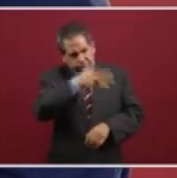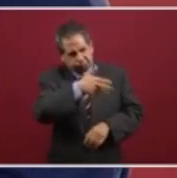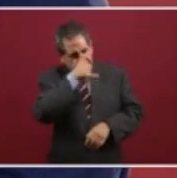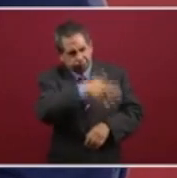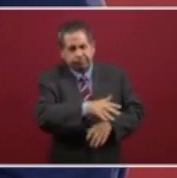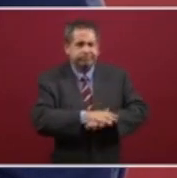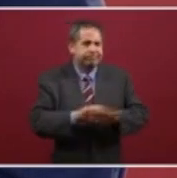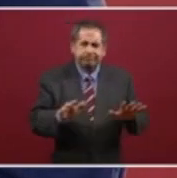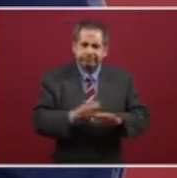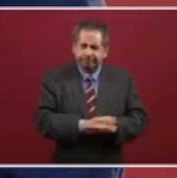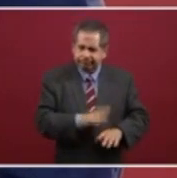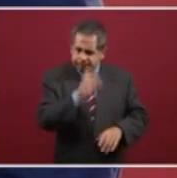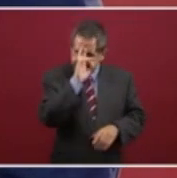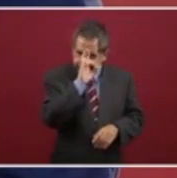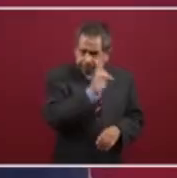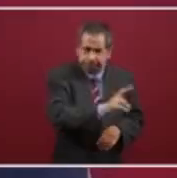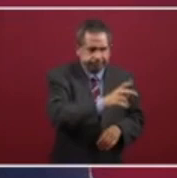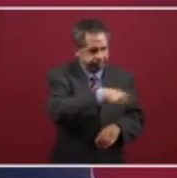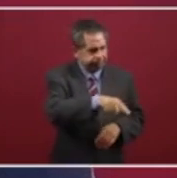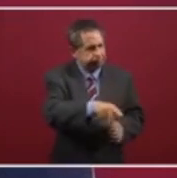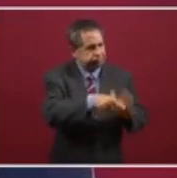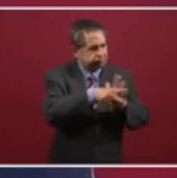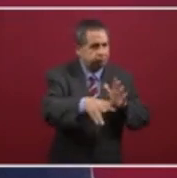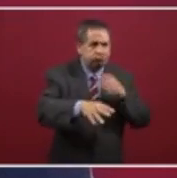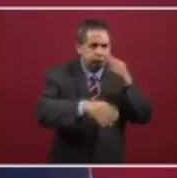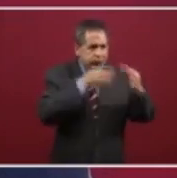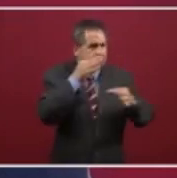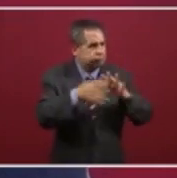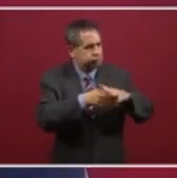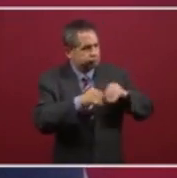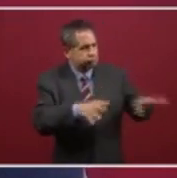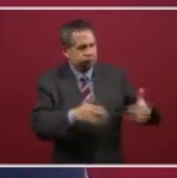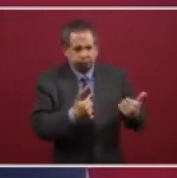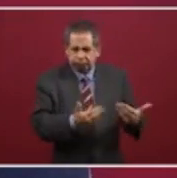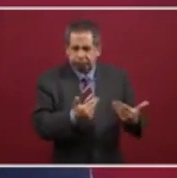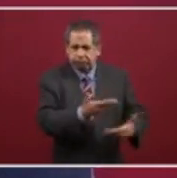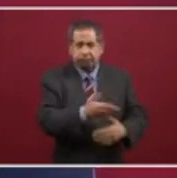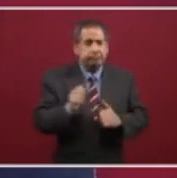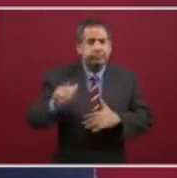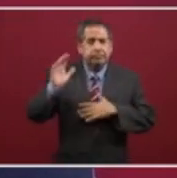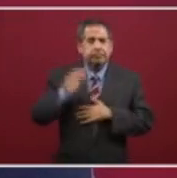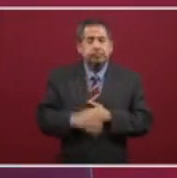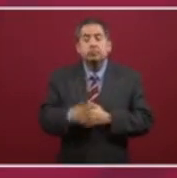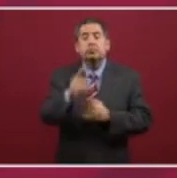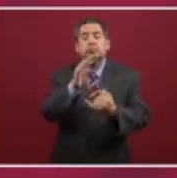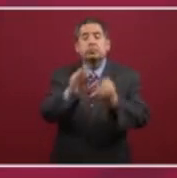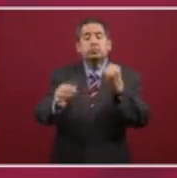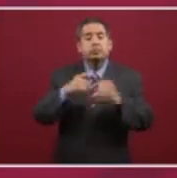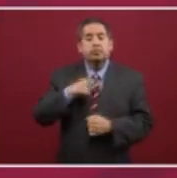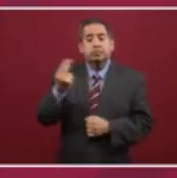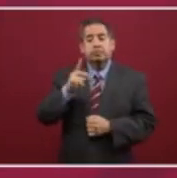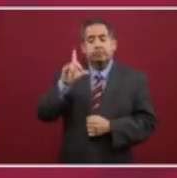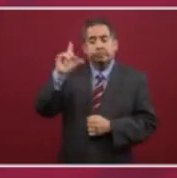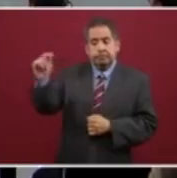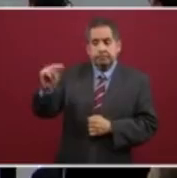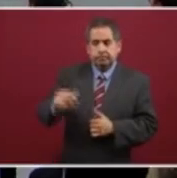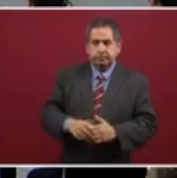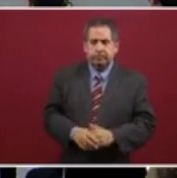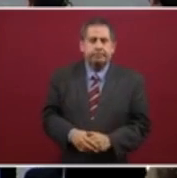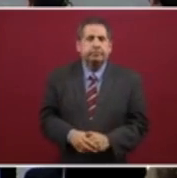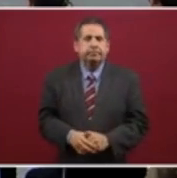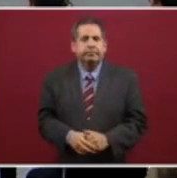el compromiso que se está haciendo con este propósito. Una más, porque me tengo que ir.